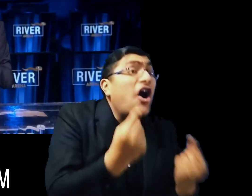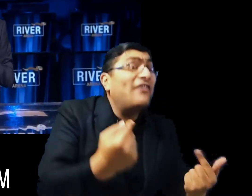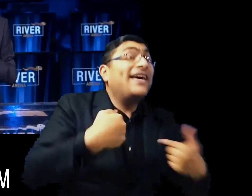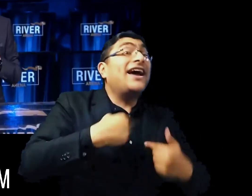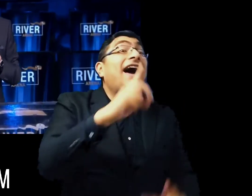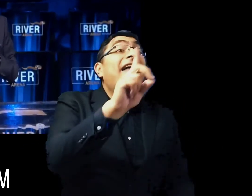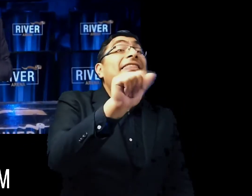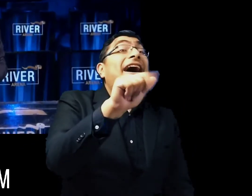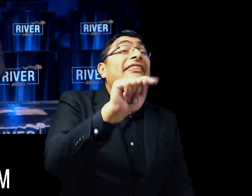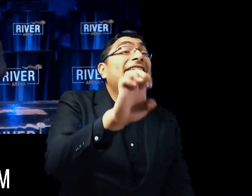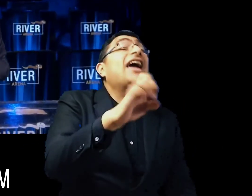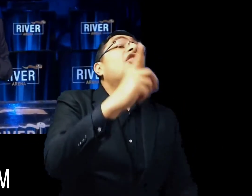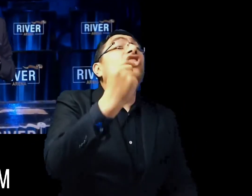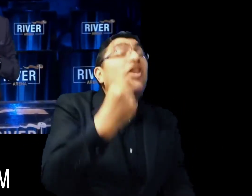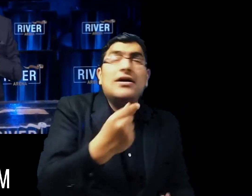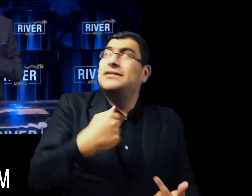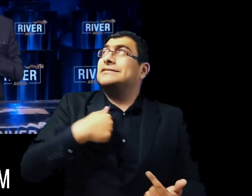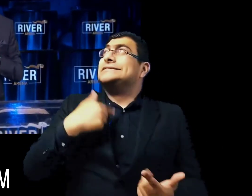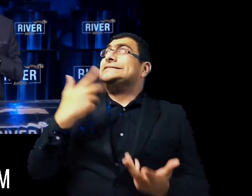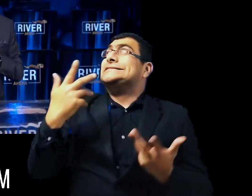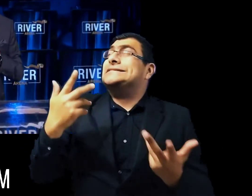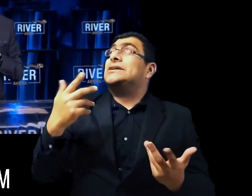Y yo le respondo, ¿por qué?